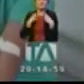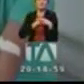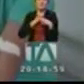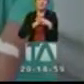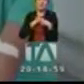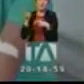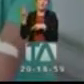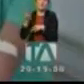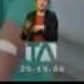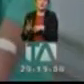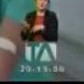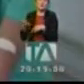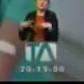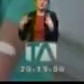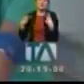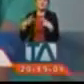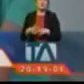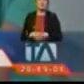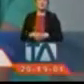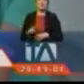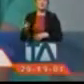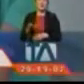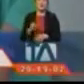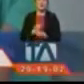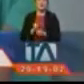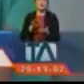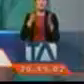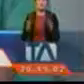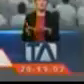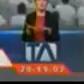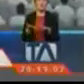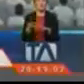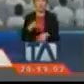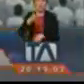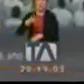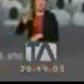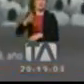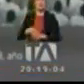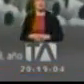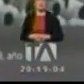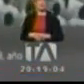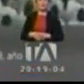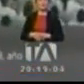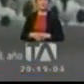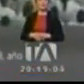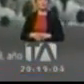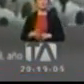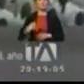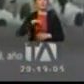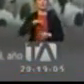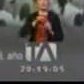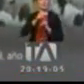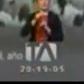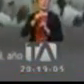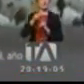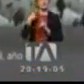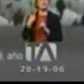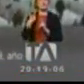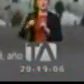su país de origen. Ahí es lo que hay: hambre, muertos y plomo. Hemos fundado un poderoso sistema de salud